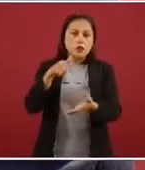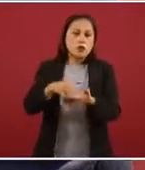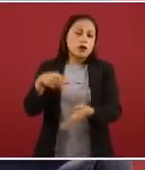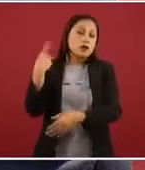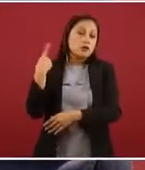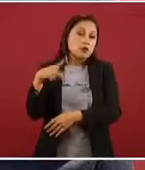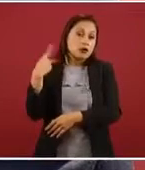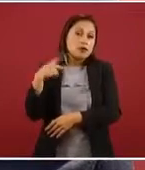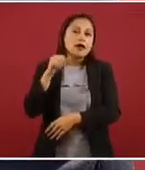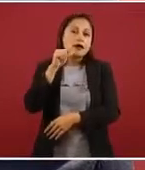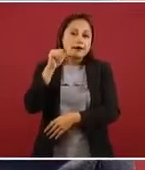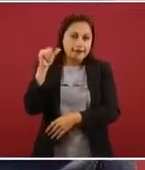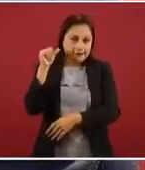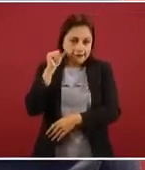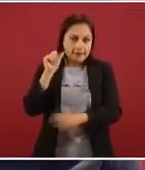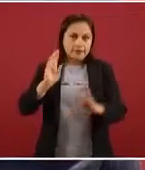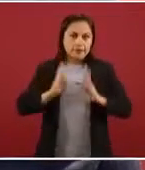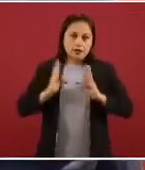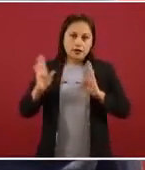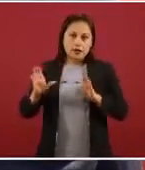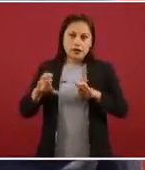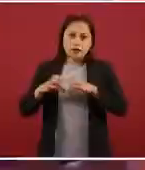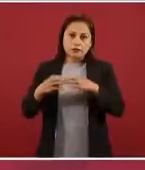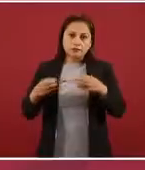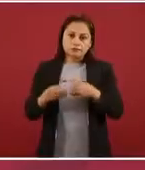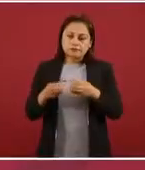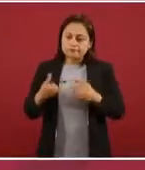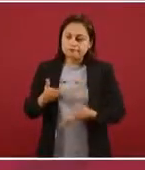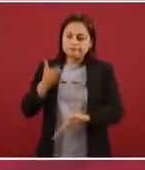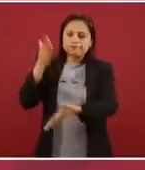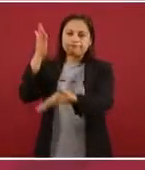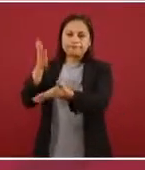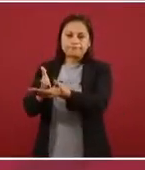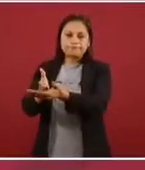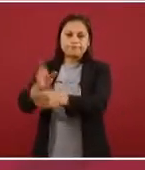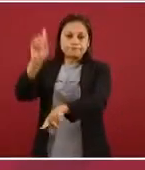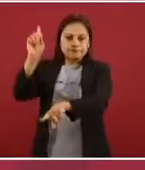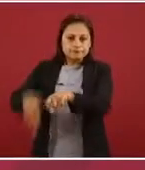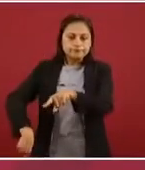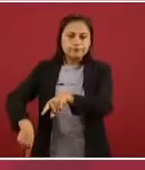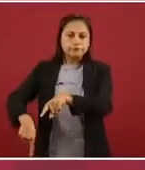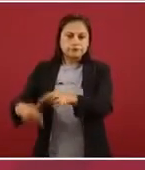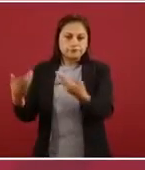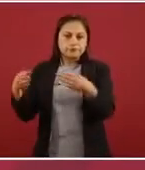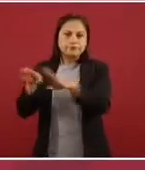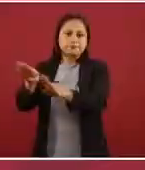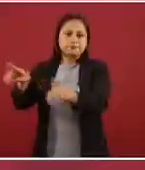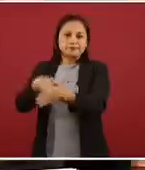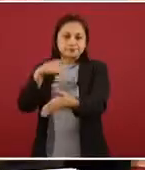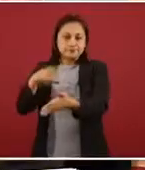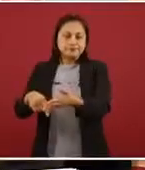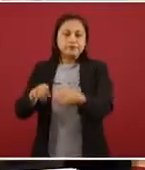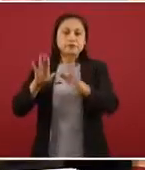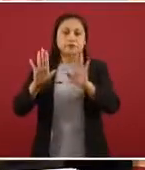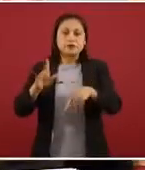ayer. Y me gustaría, ojalá y todavía esté el general